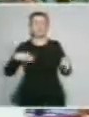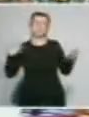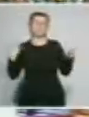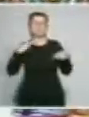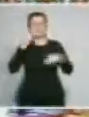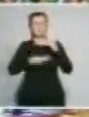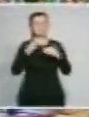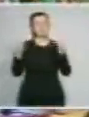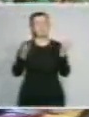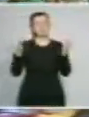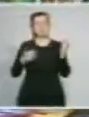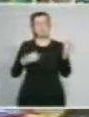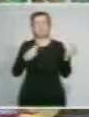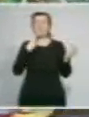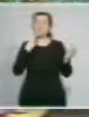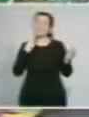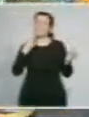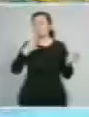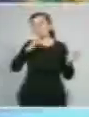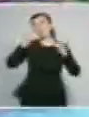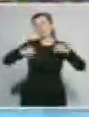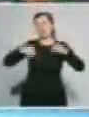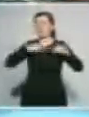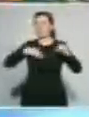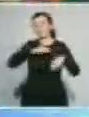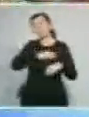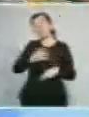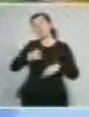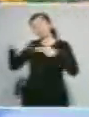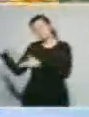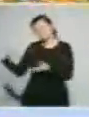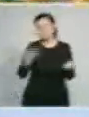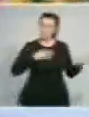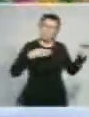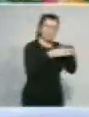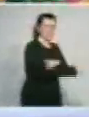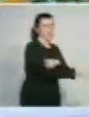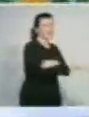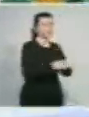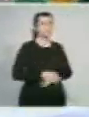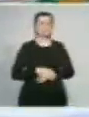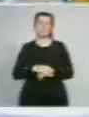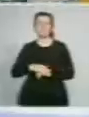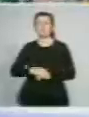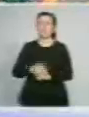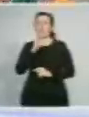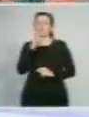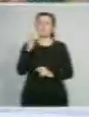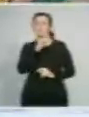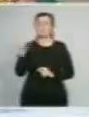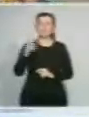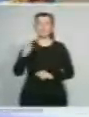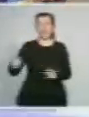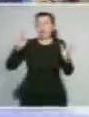a llevarme bien con ellos. Así que me han dado pena y al final les he dejado. Dividida,